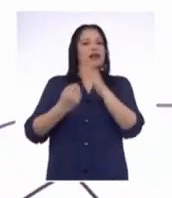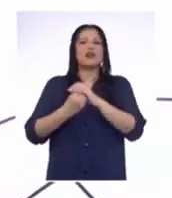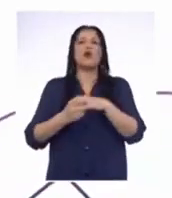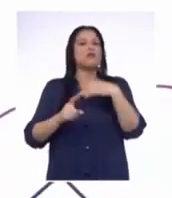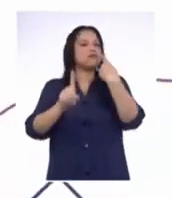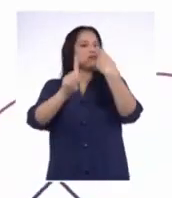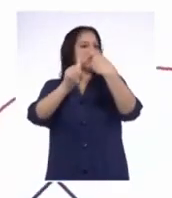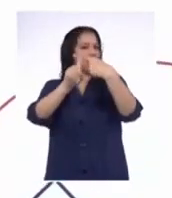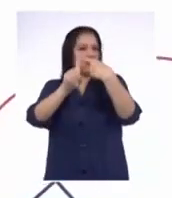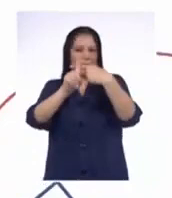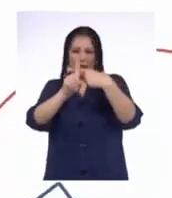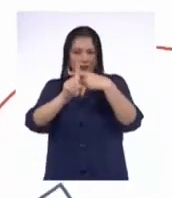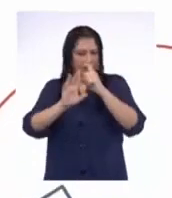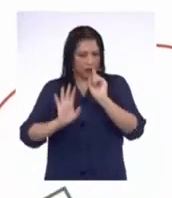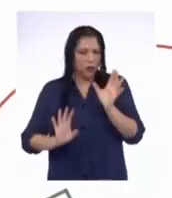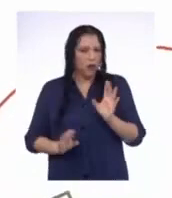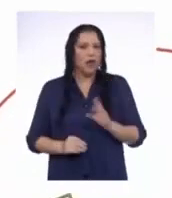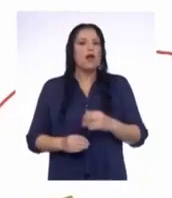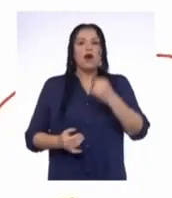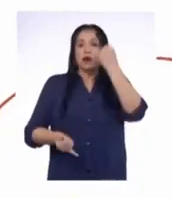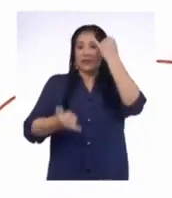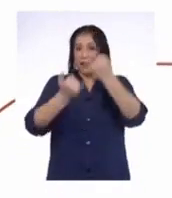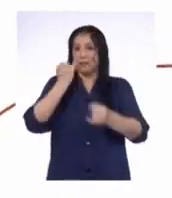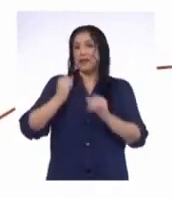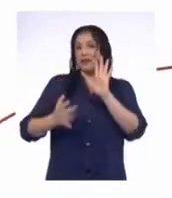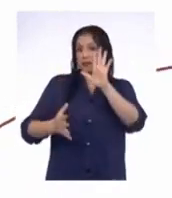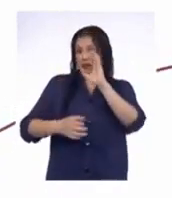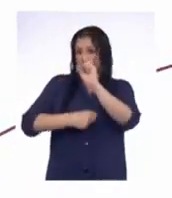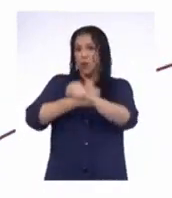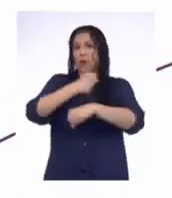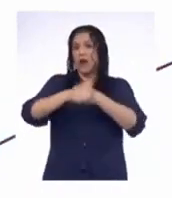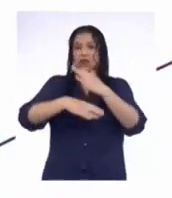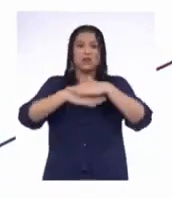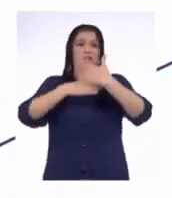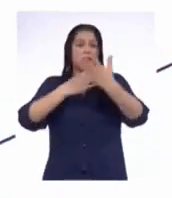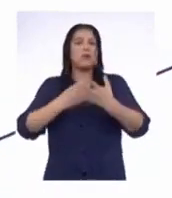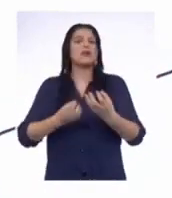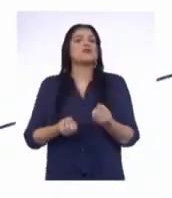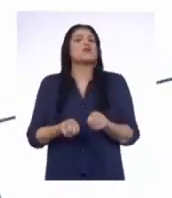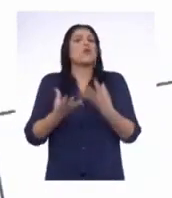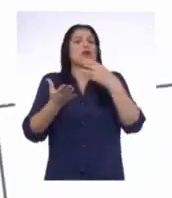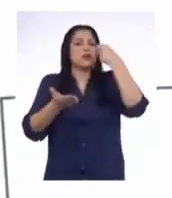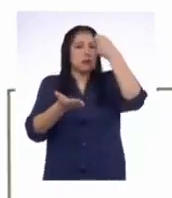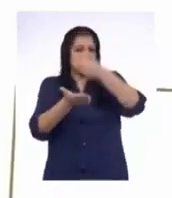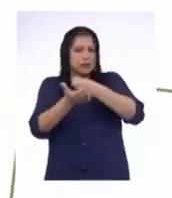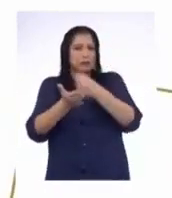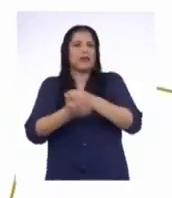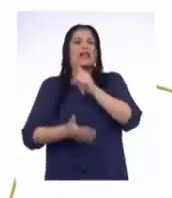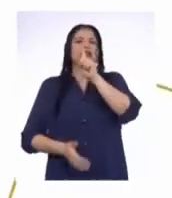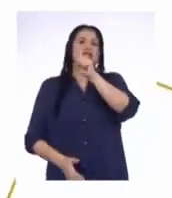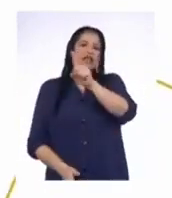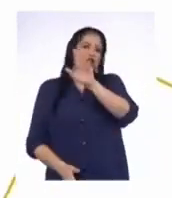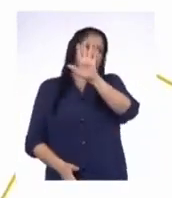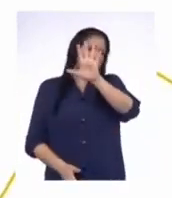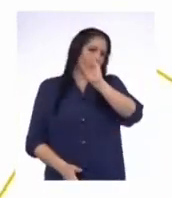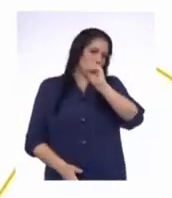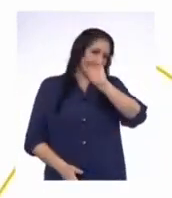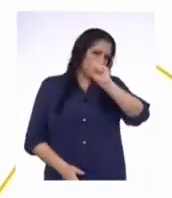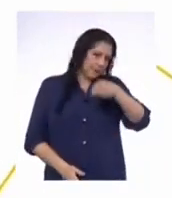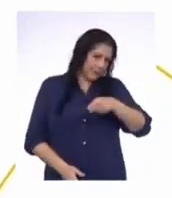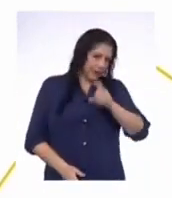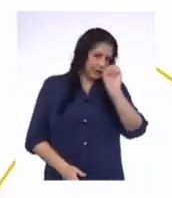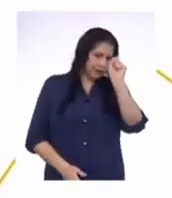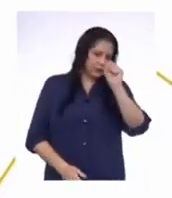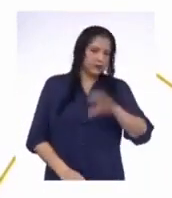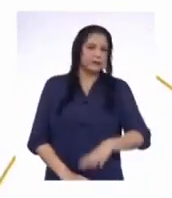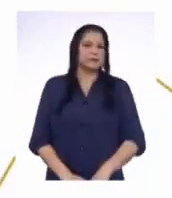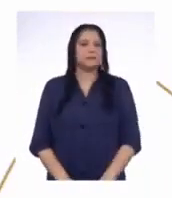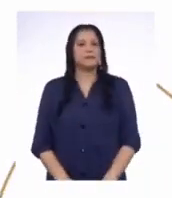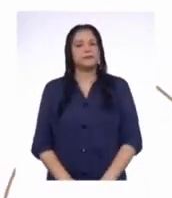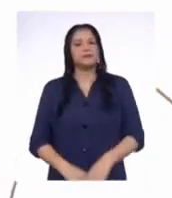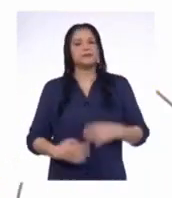capitaliza. Al finalizar el quinto año, el monto a pagar es de 150 mil soles.